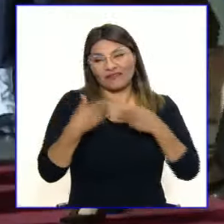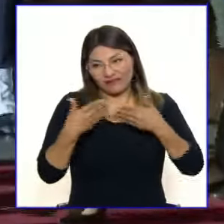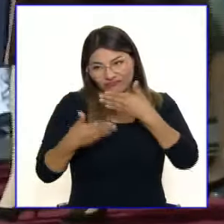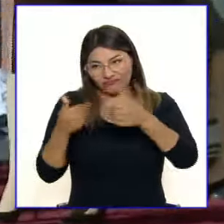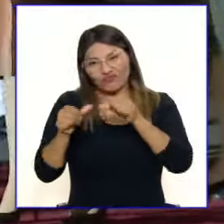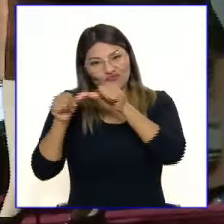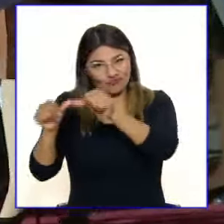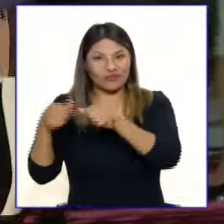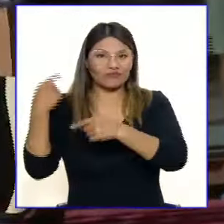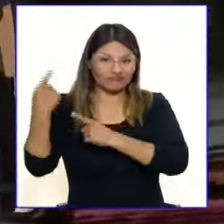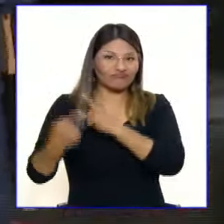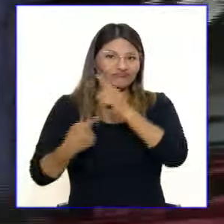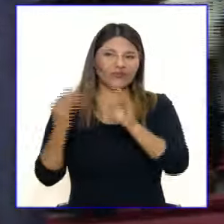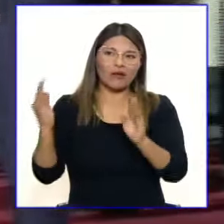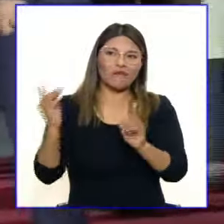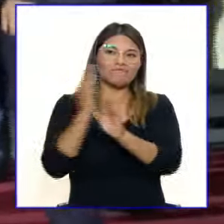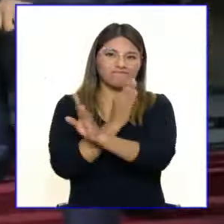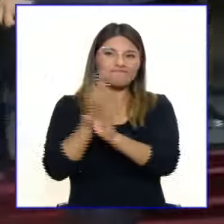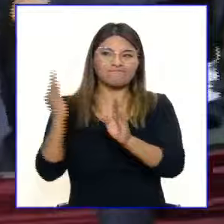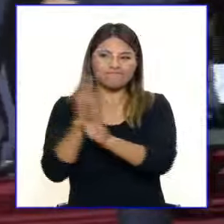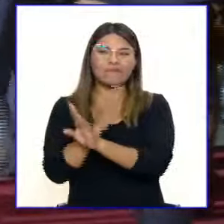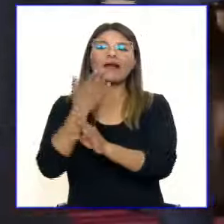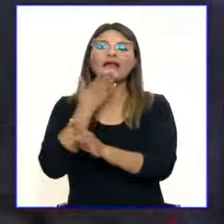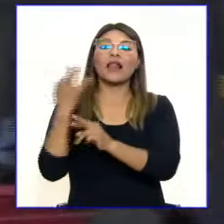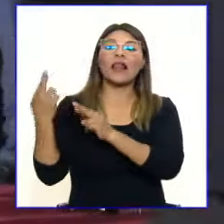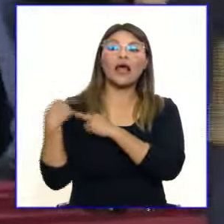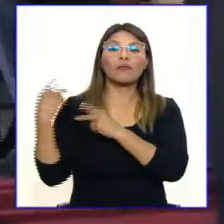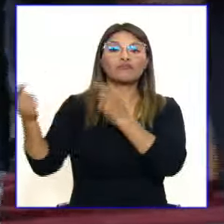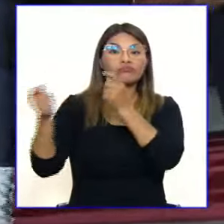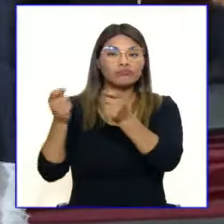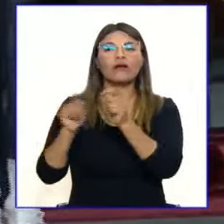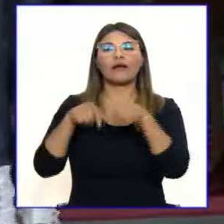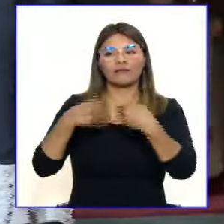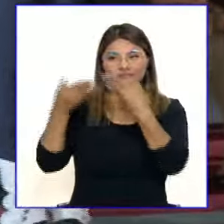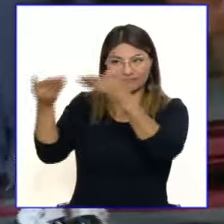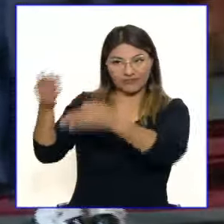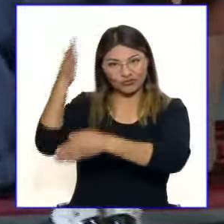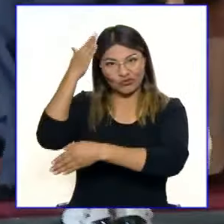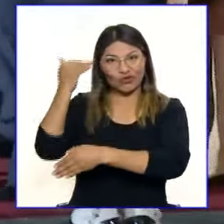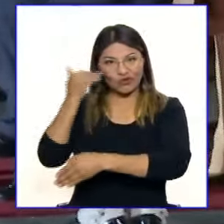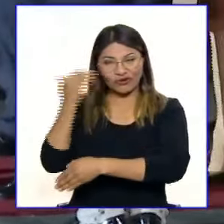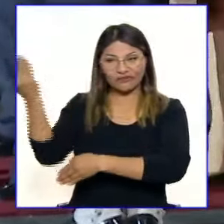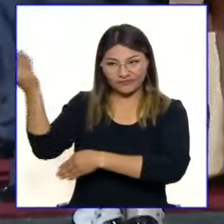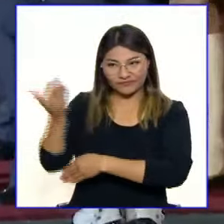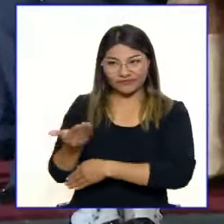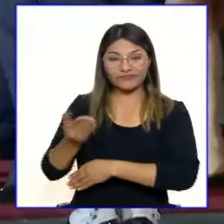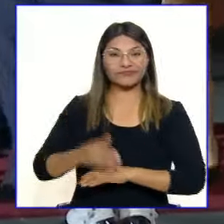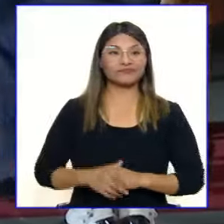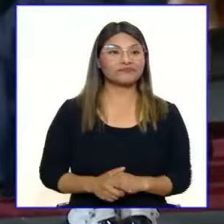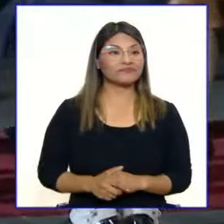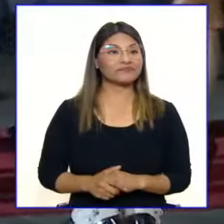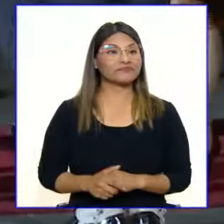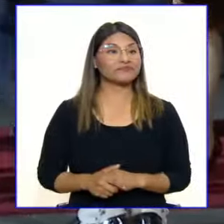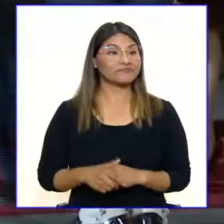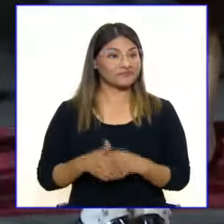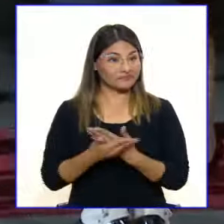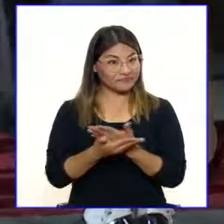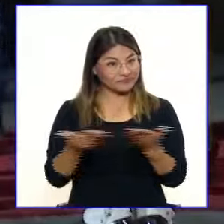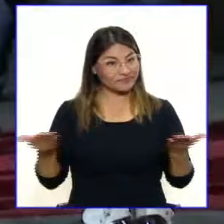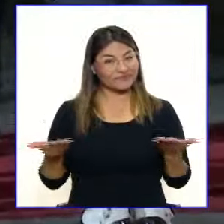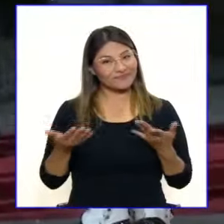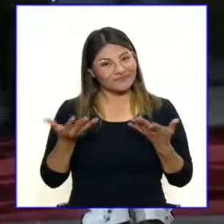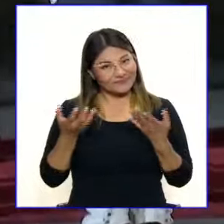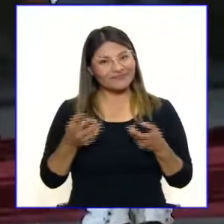los aspectos de desarrollo que se dan en este bloque Asia-Pacífico. Y queremos mostrar otro